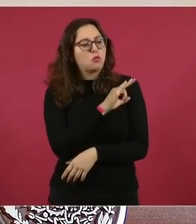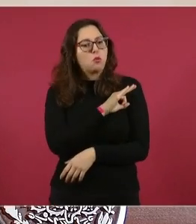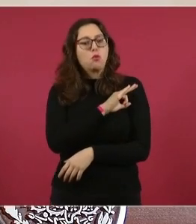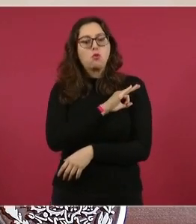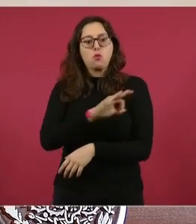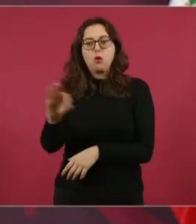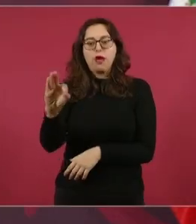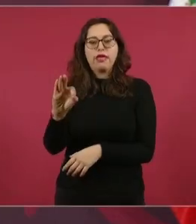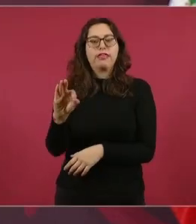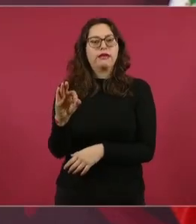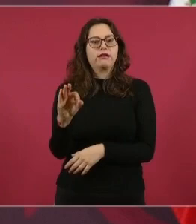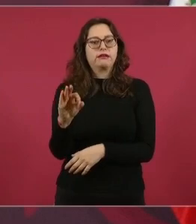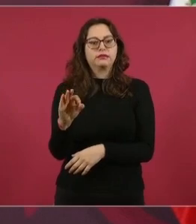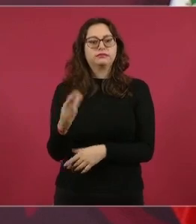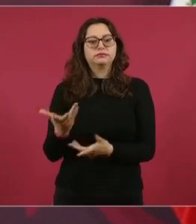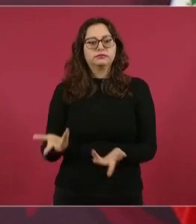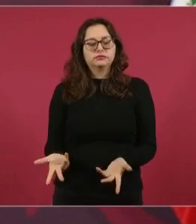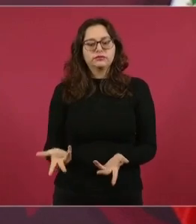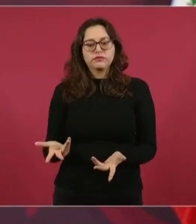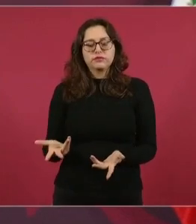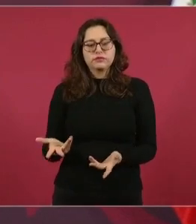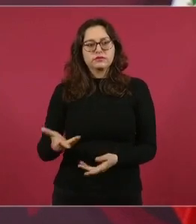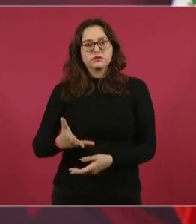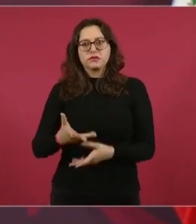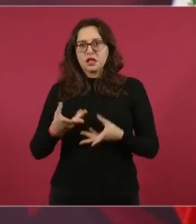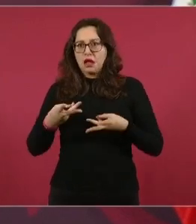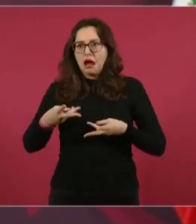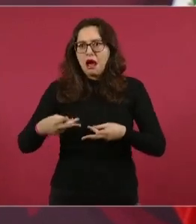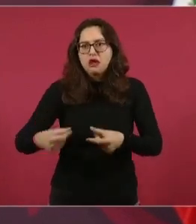con justicia al mismo tiempo,